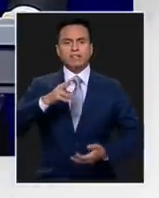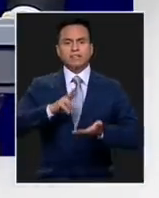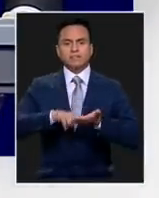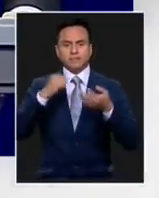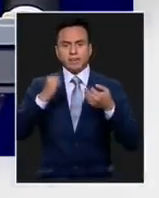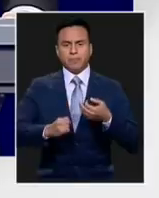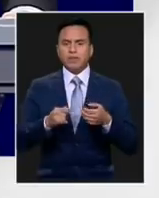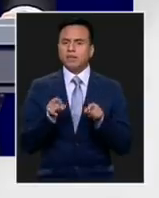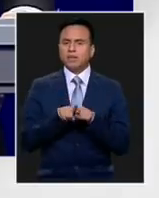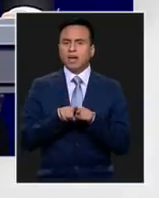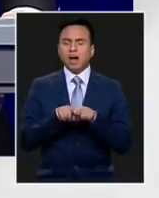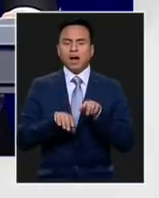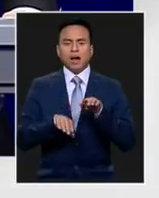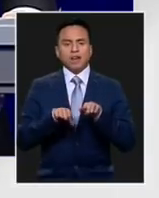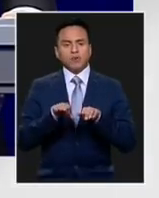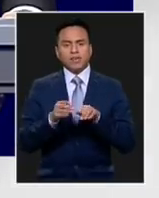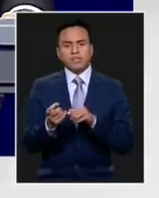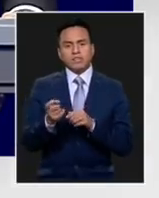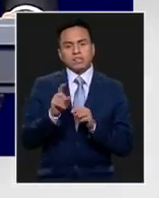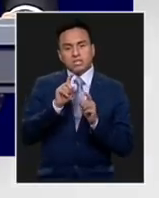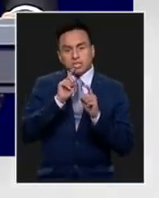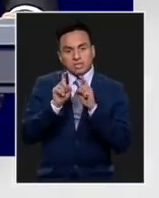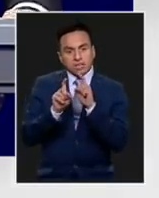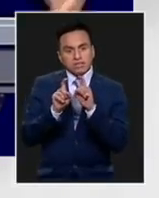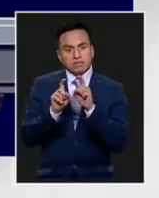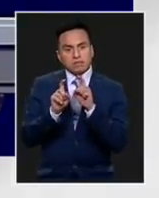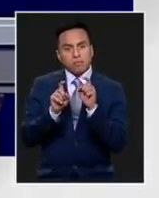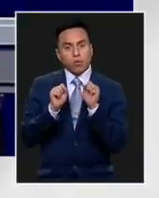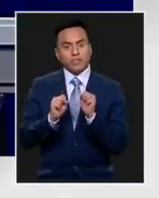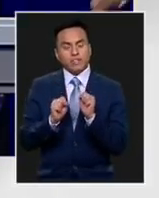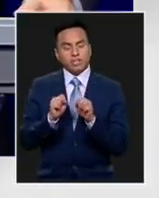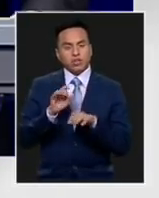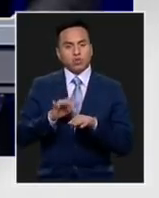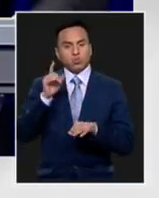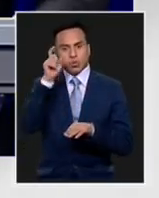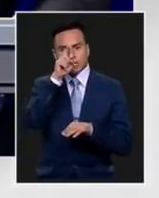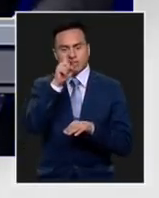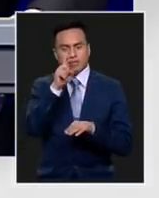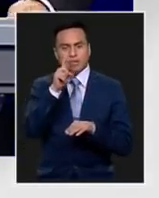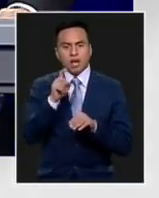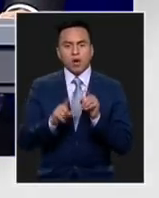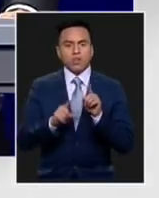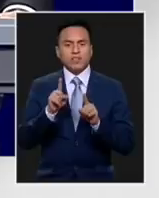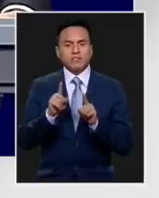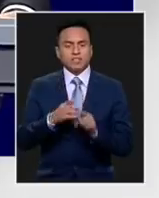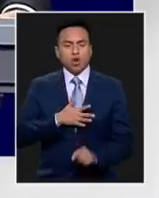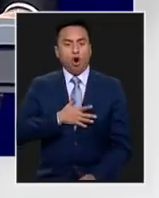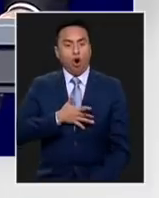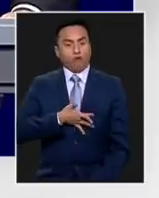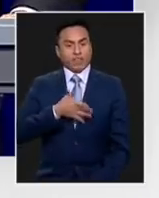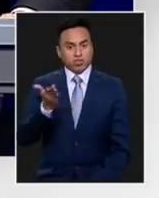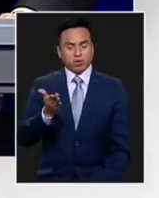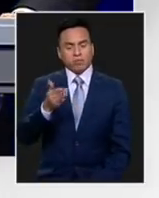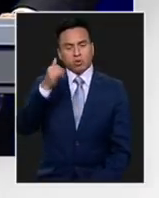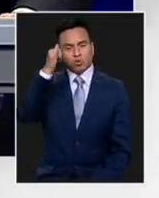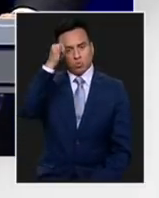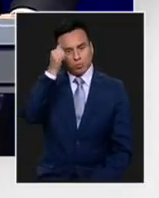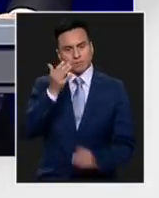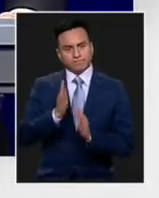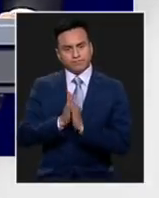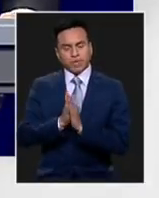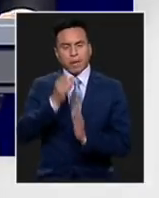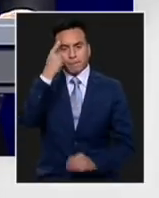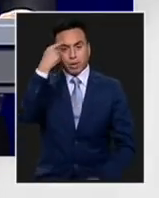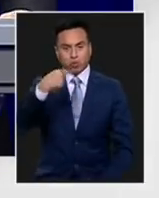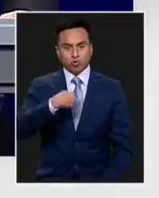siempre lo que a veces son críticas que pueden ser duras y si alguna vez se ha sentido ofendido, le pido disculpas,